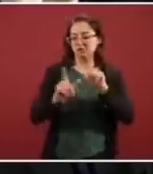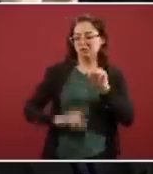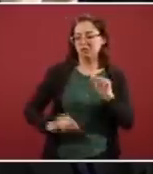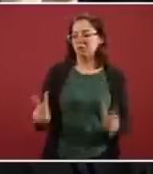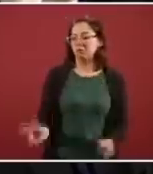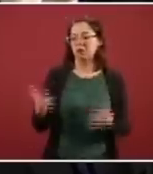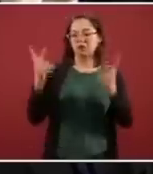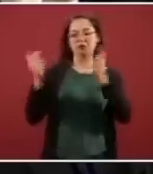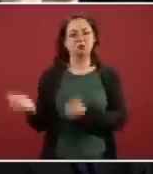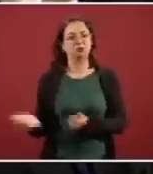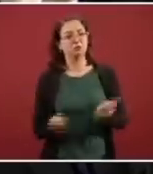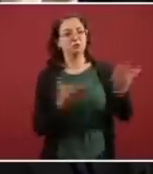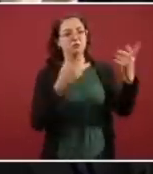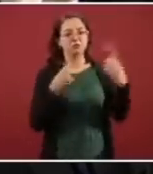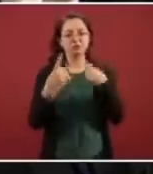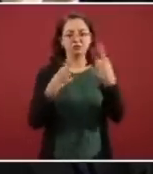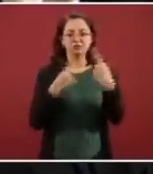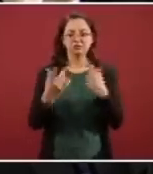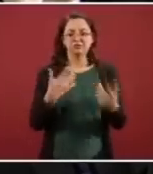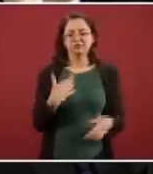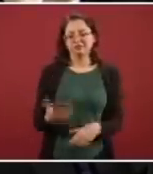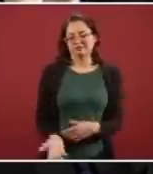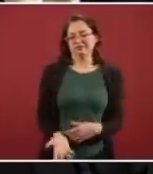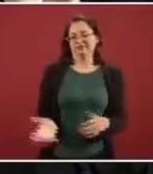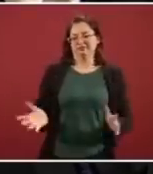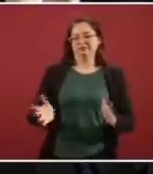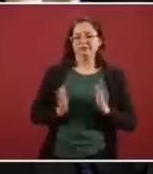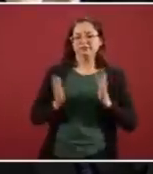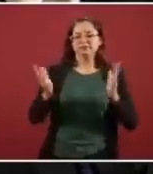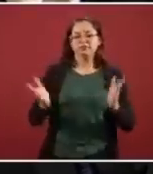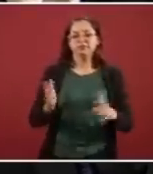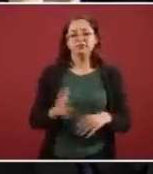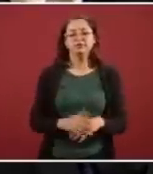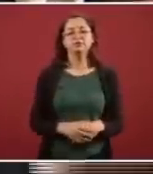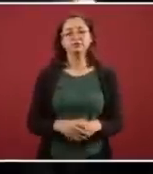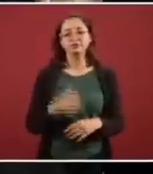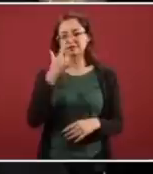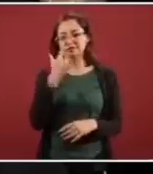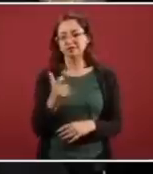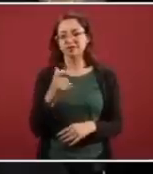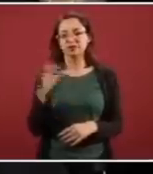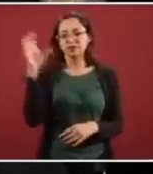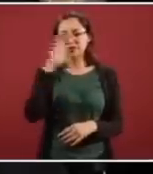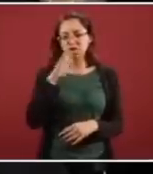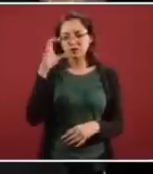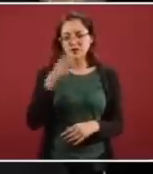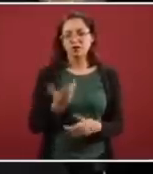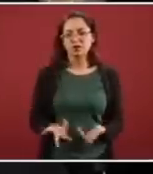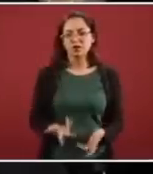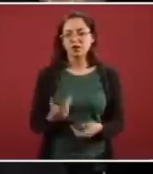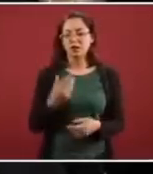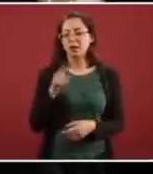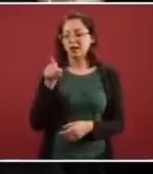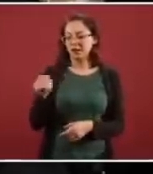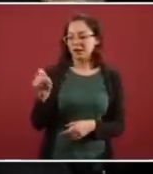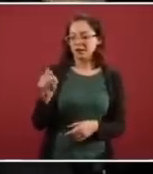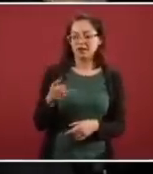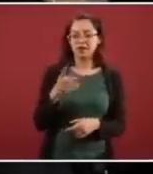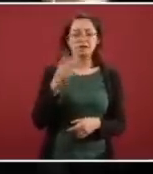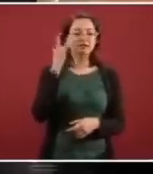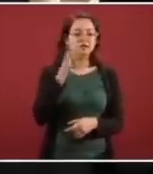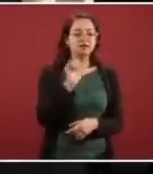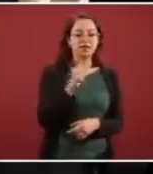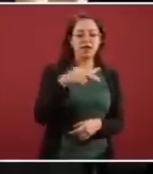de la negociación. Curioso porque Santana fue presidente 6 veces, Gustavo de Hoyos va a ser presidente 5 veces de la Coparmex. ¿Cuántas bueno,